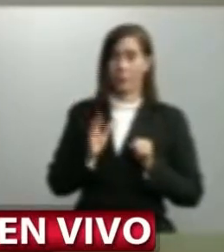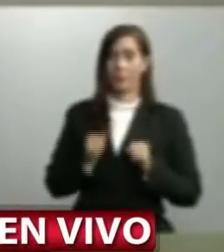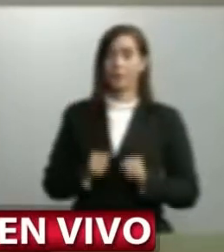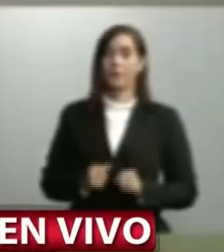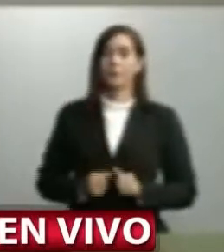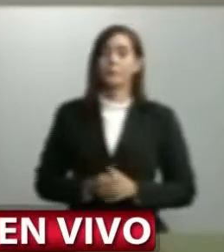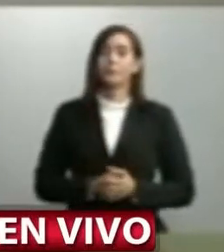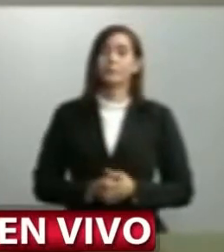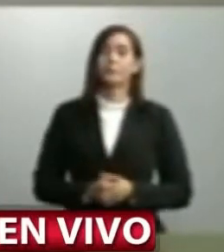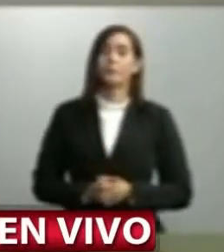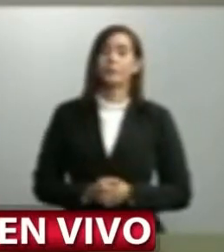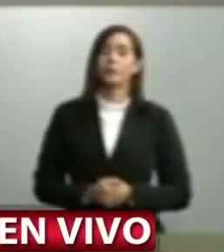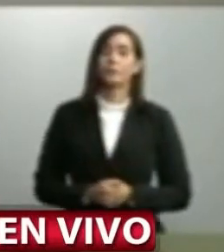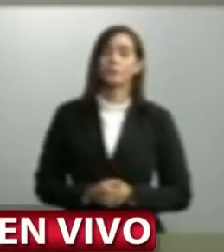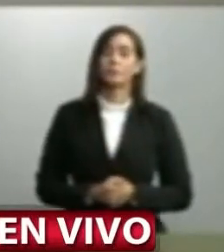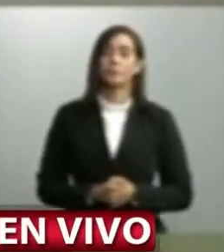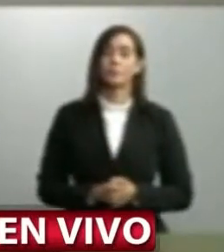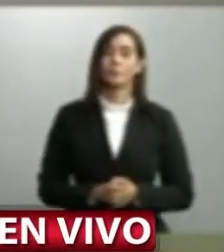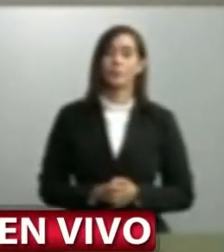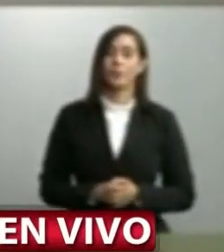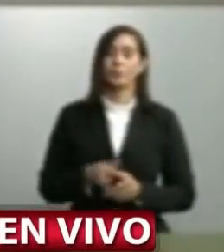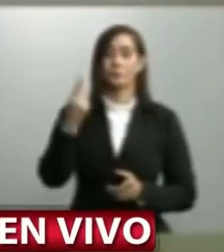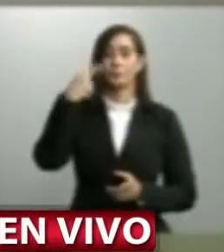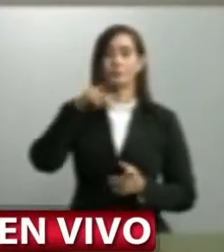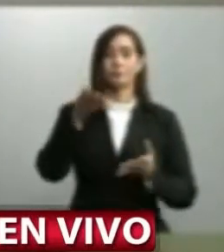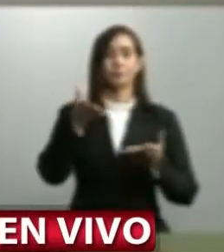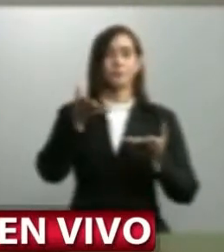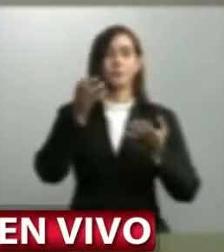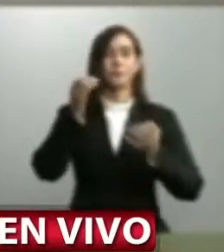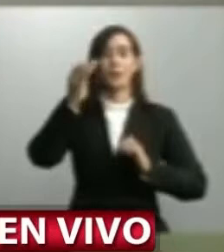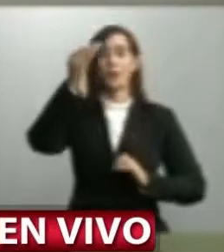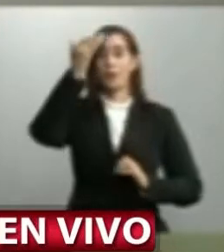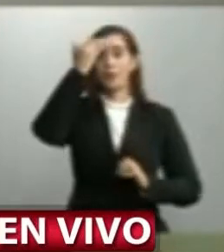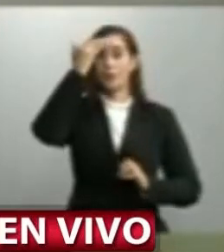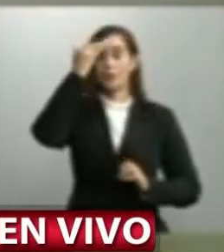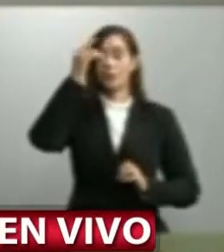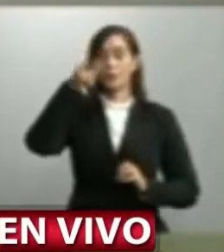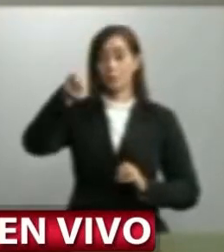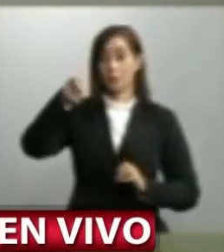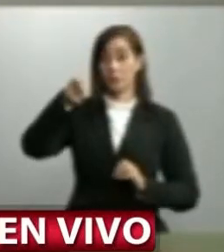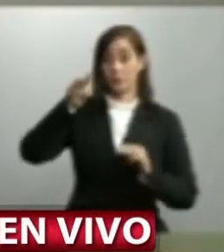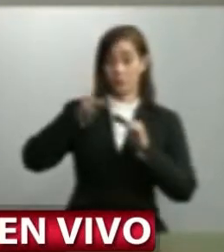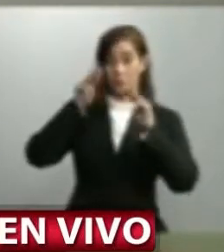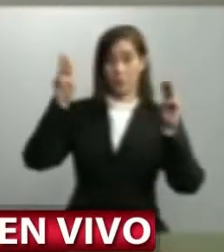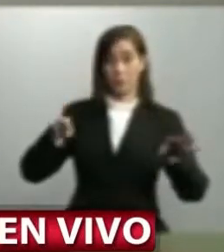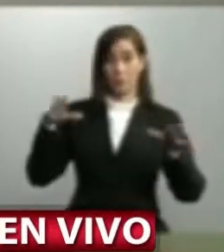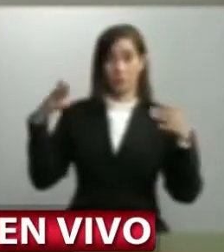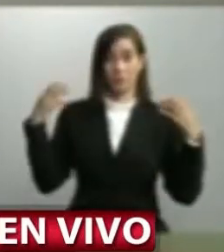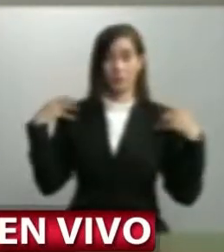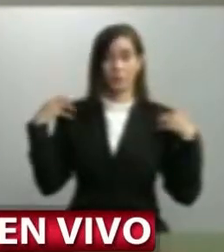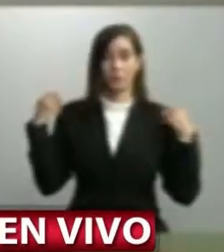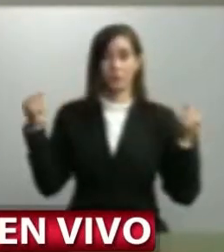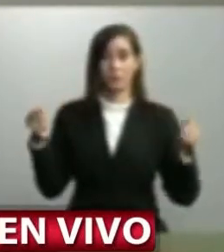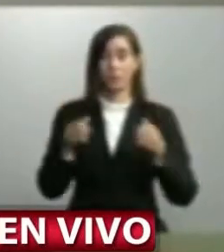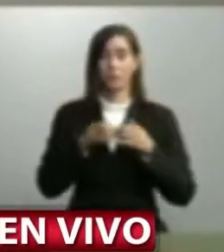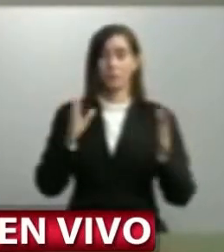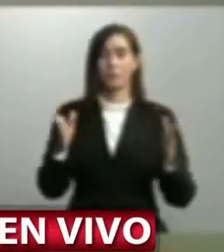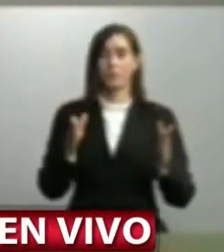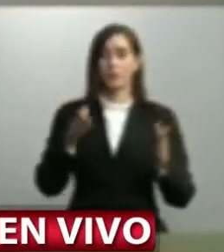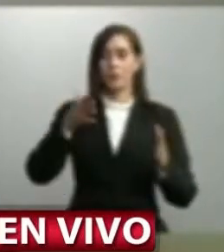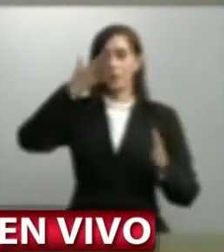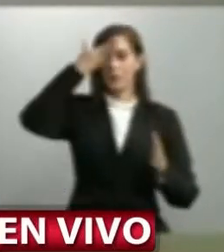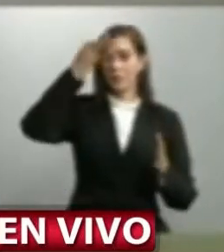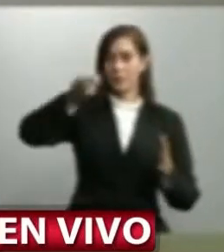no es así. Pero quiero saber, ¿qué tanto influyeron ustedes como autoridades sanitarias en la decisión de